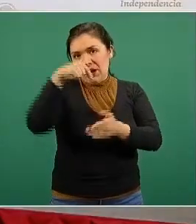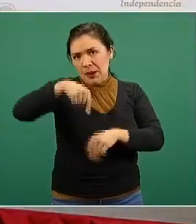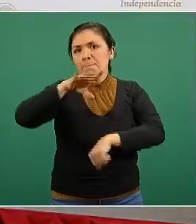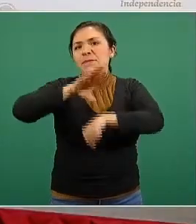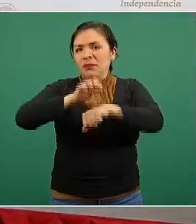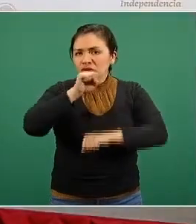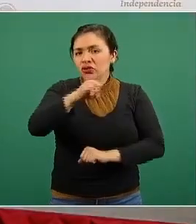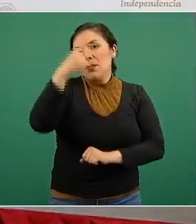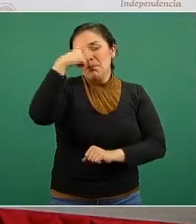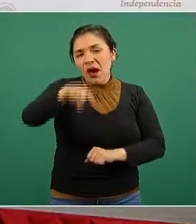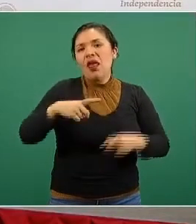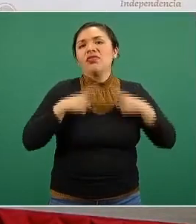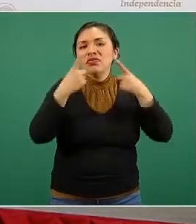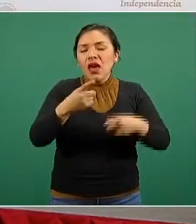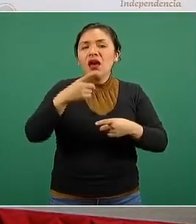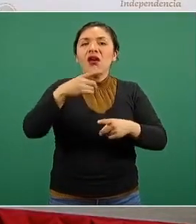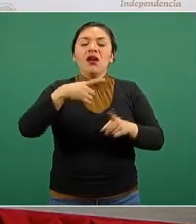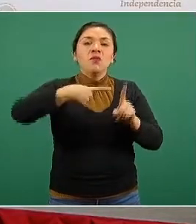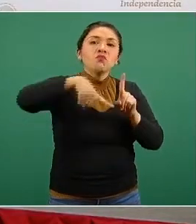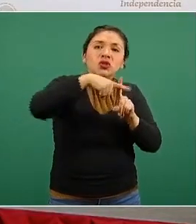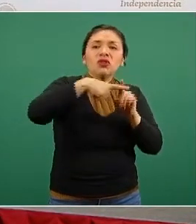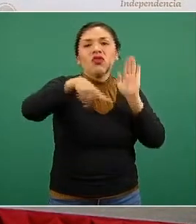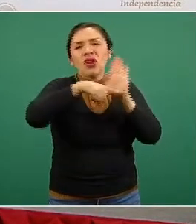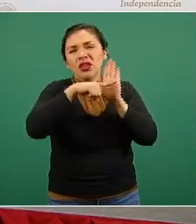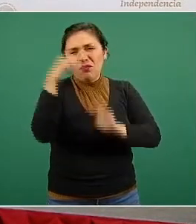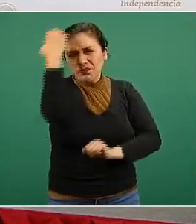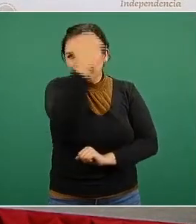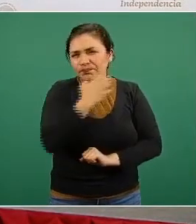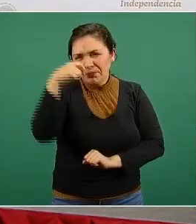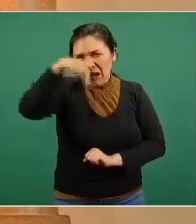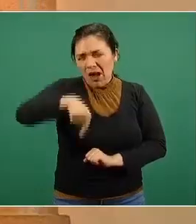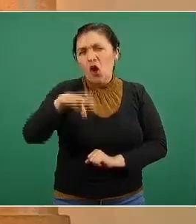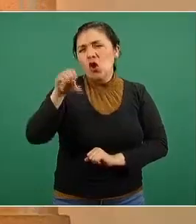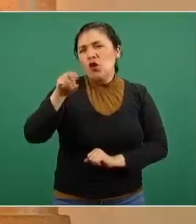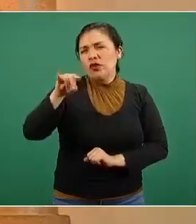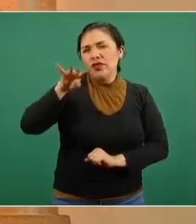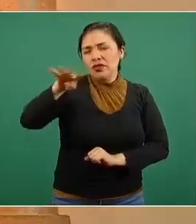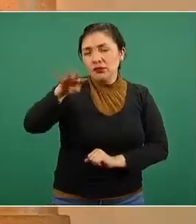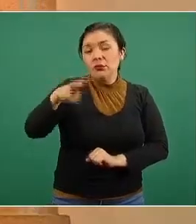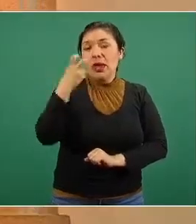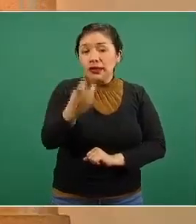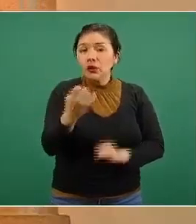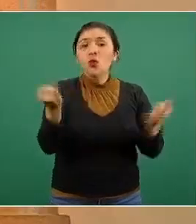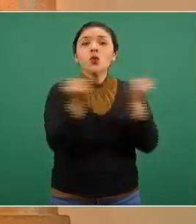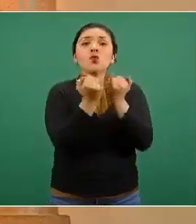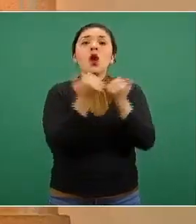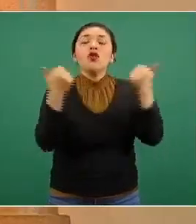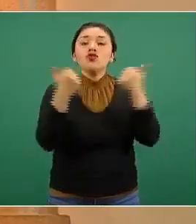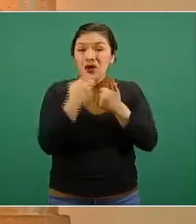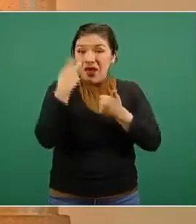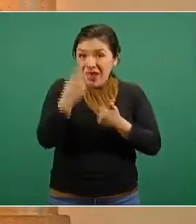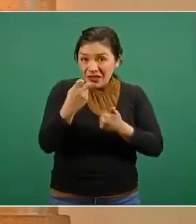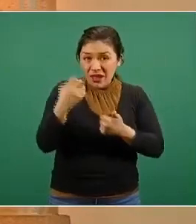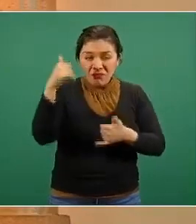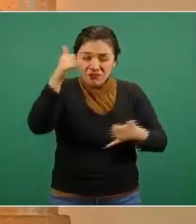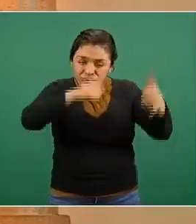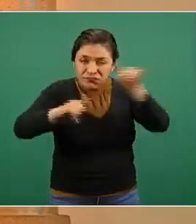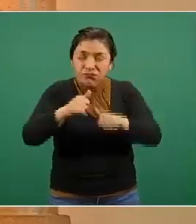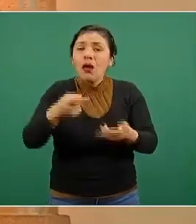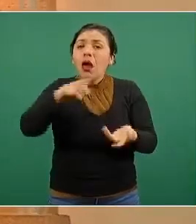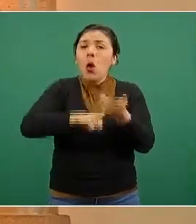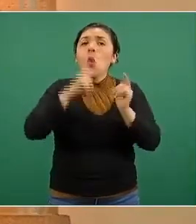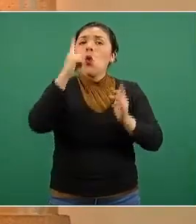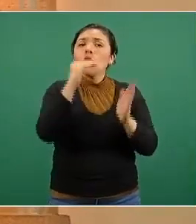México para confirmar y diagnosticar casos de COVID-19, y así también a través de este mecanismo